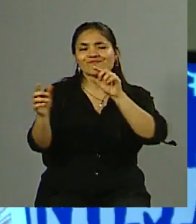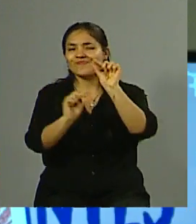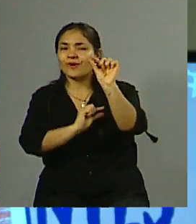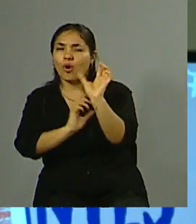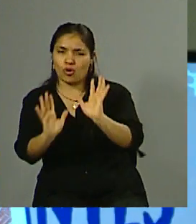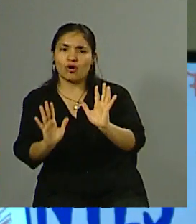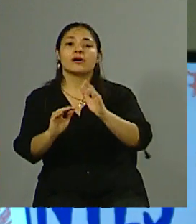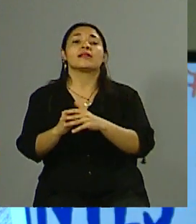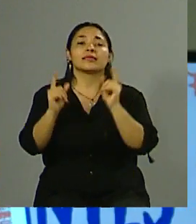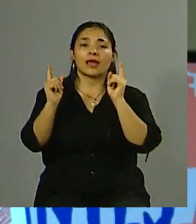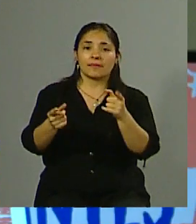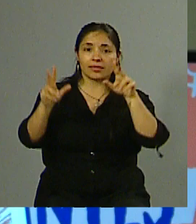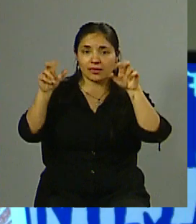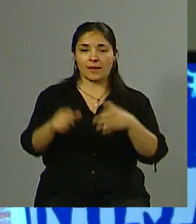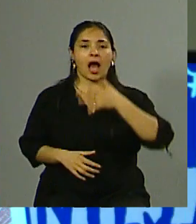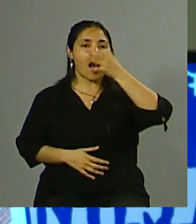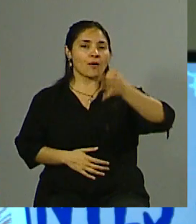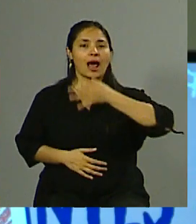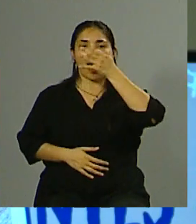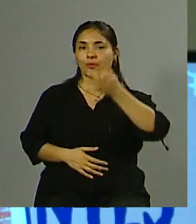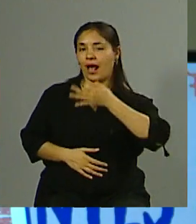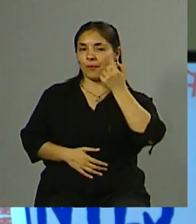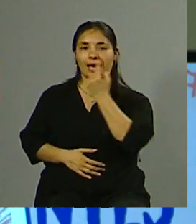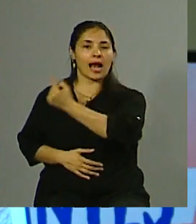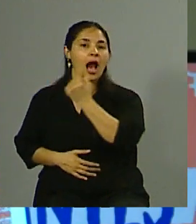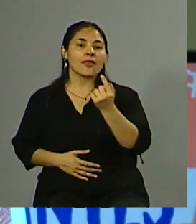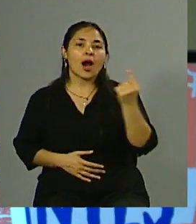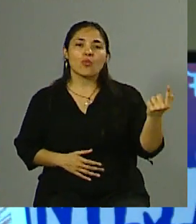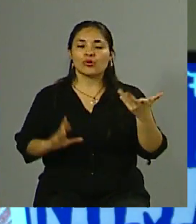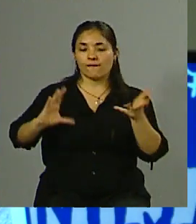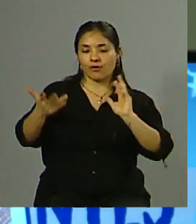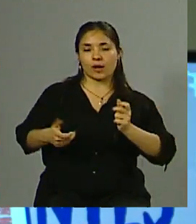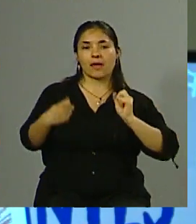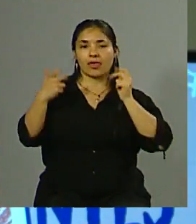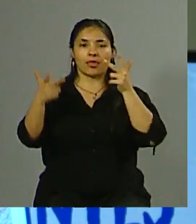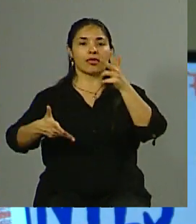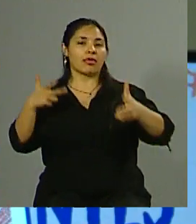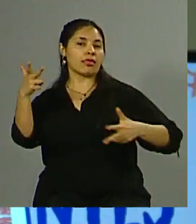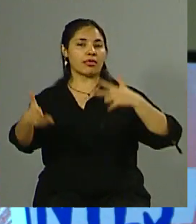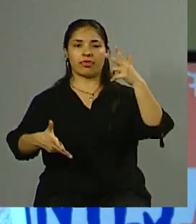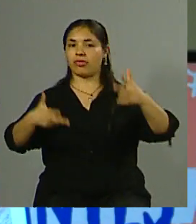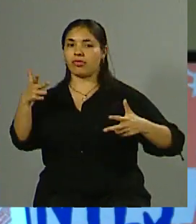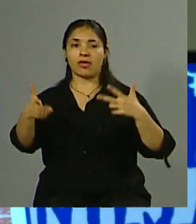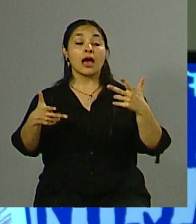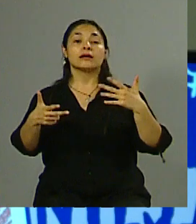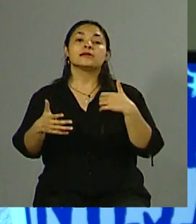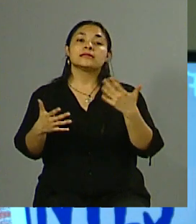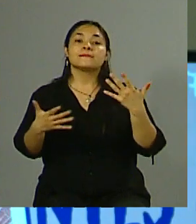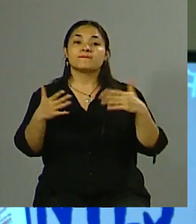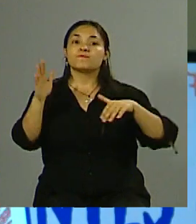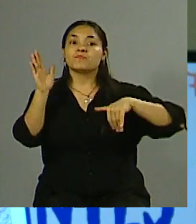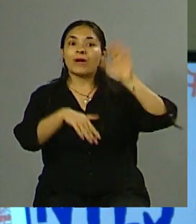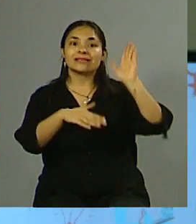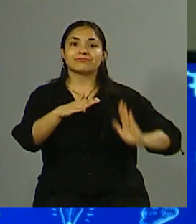la forma, la oratoria que tuvieron cada uno de ellos, la forma de expresarlo. Bueno, se destacó por ahí